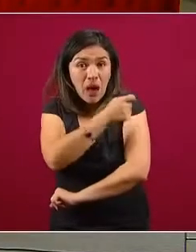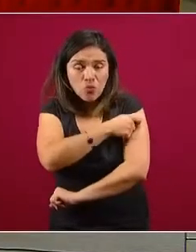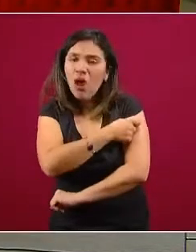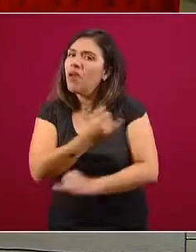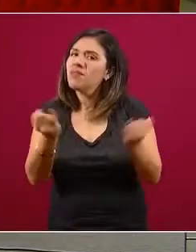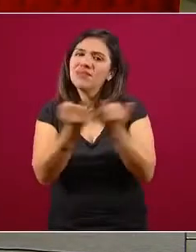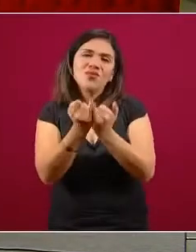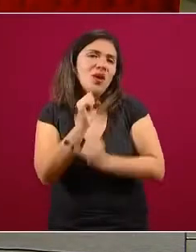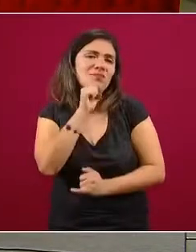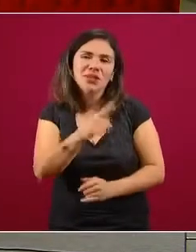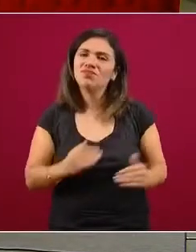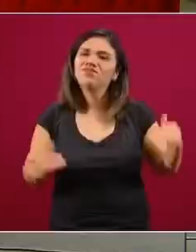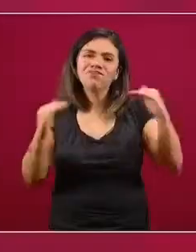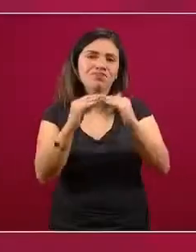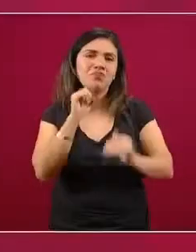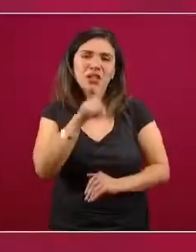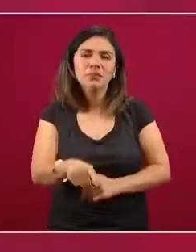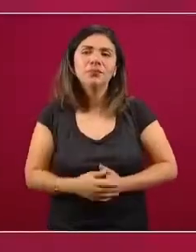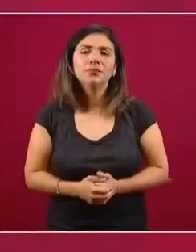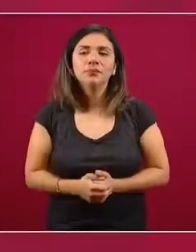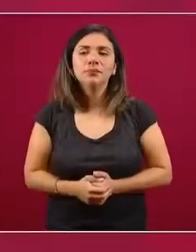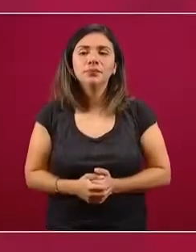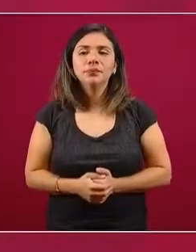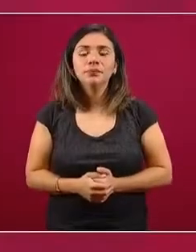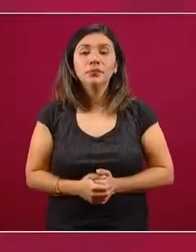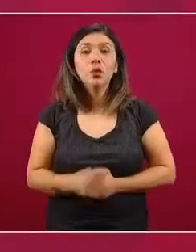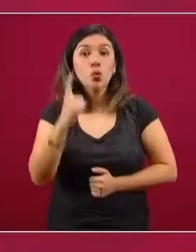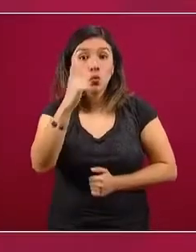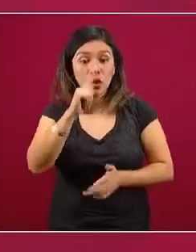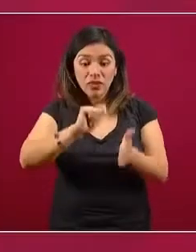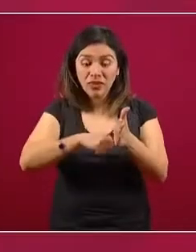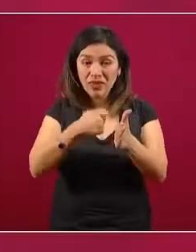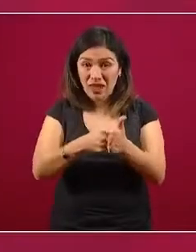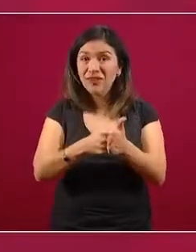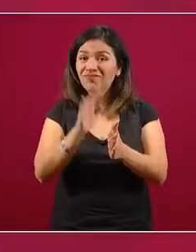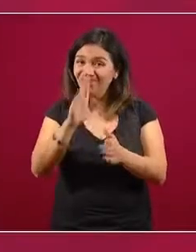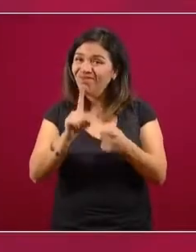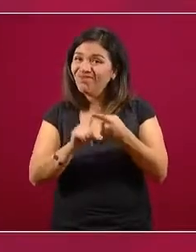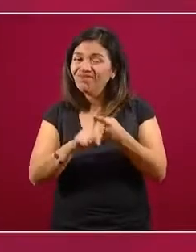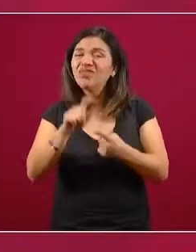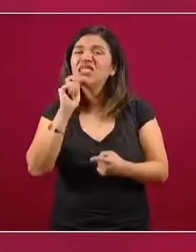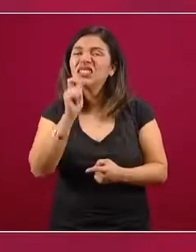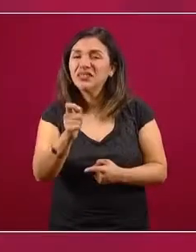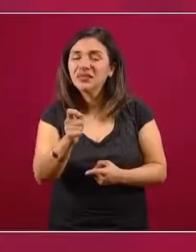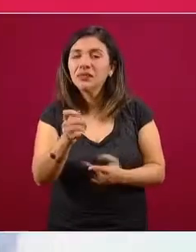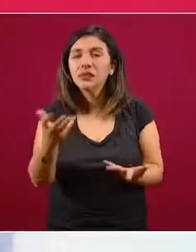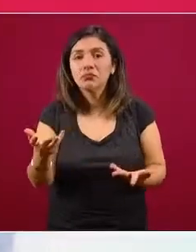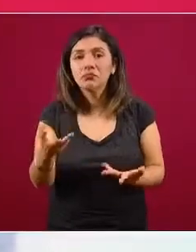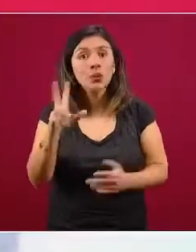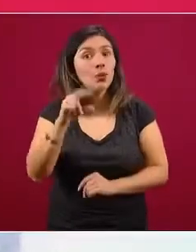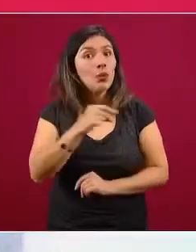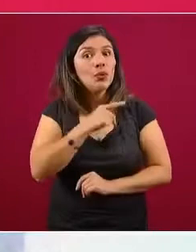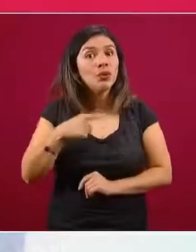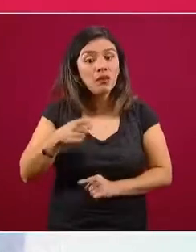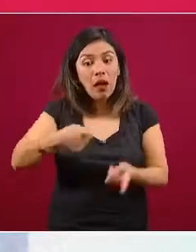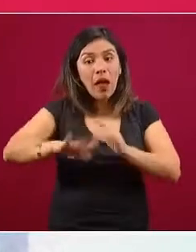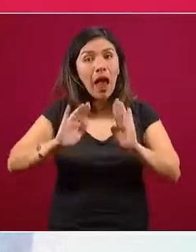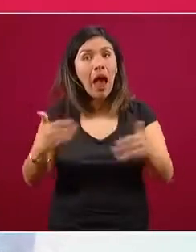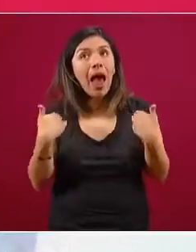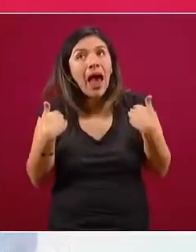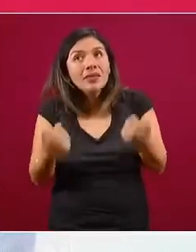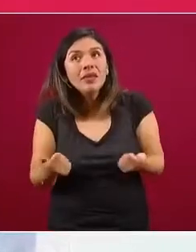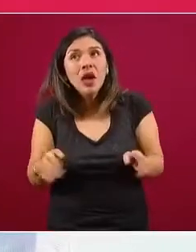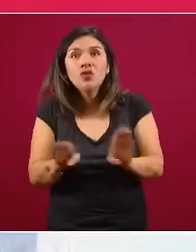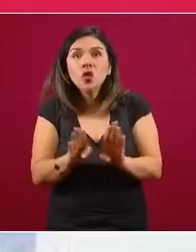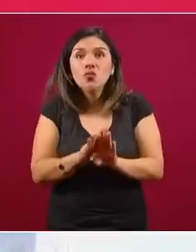sería diferente. Un detalle técnico, sin embargo, es que no se debe entender